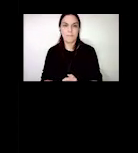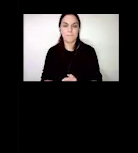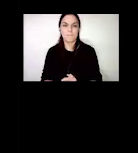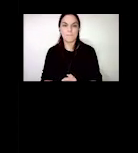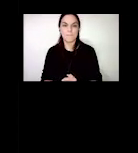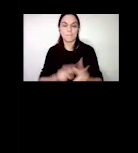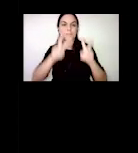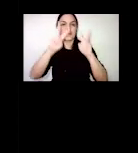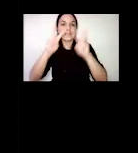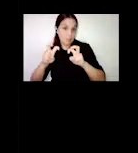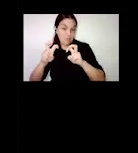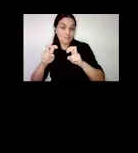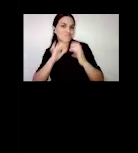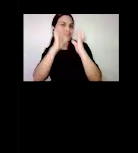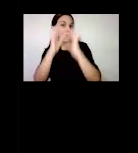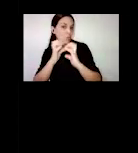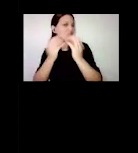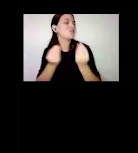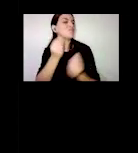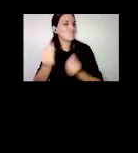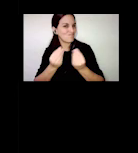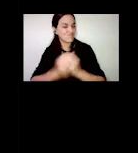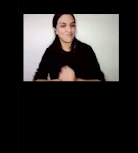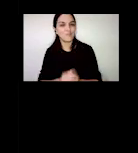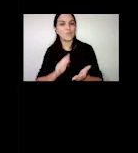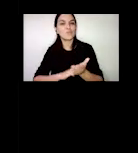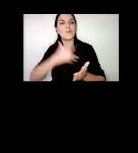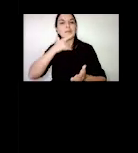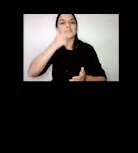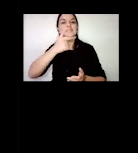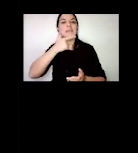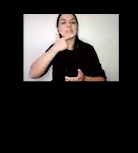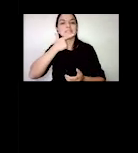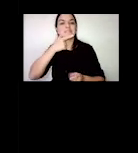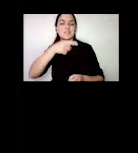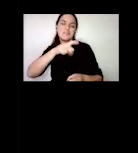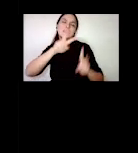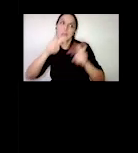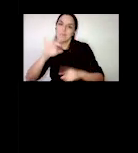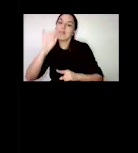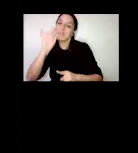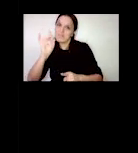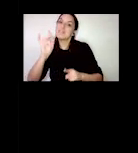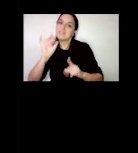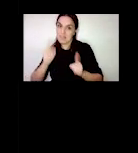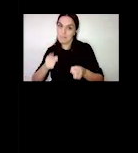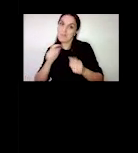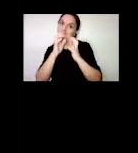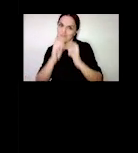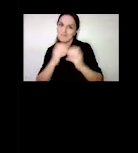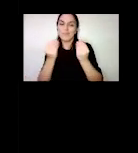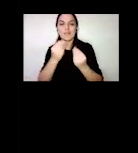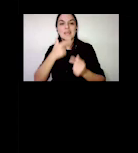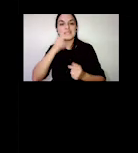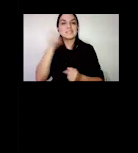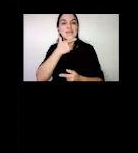Temas discutidos en este caso. ¿Qué sucedía con las SAS? Esto era un tema también muy discutido en la doctrina, porque claro, las SAS no